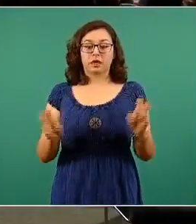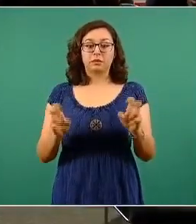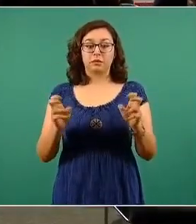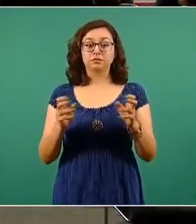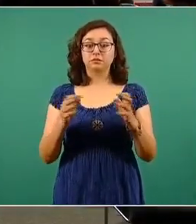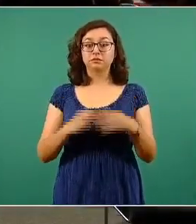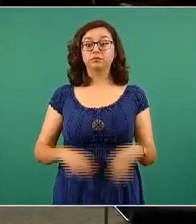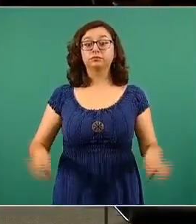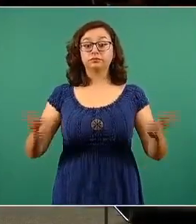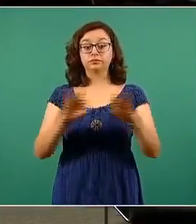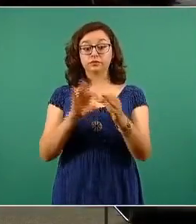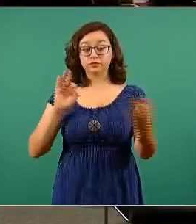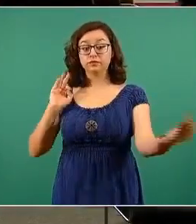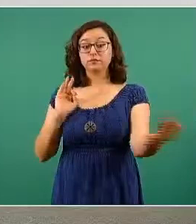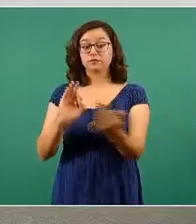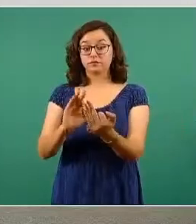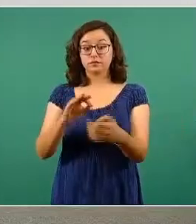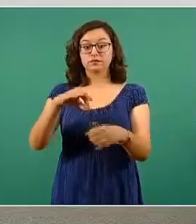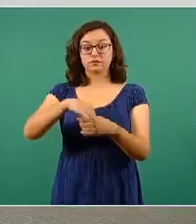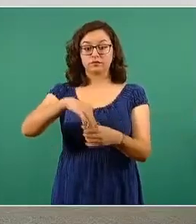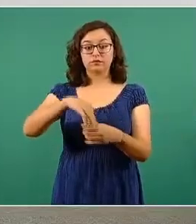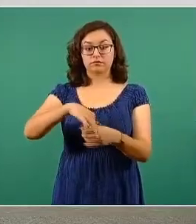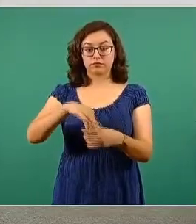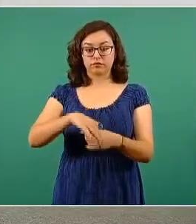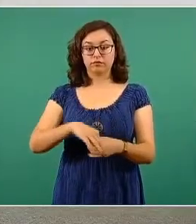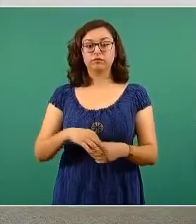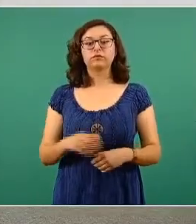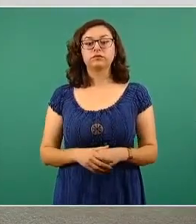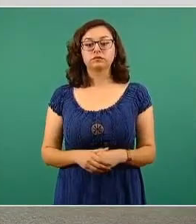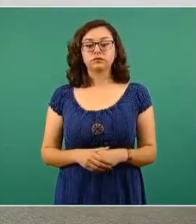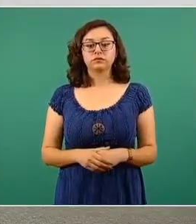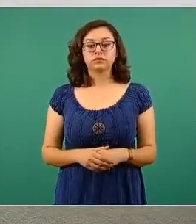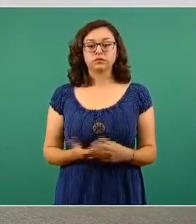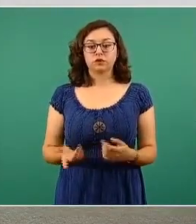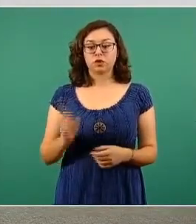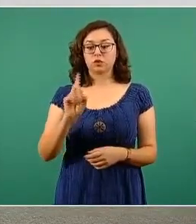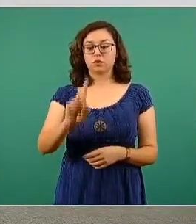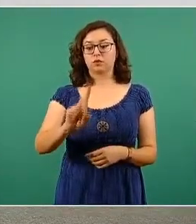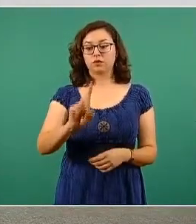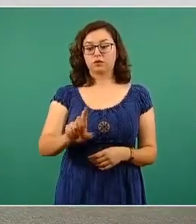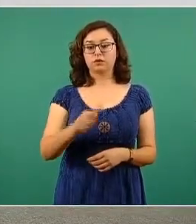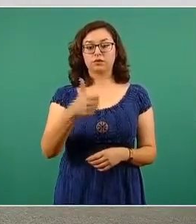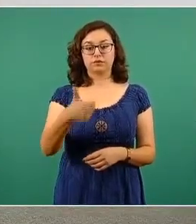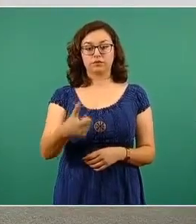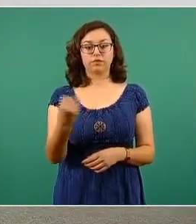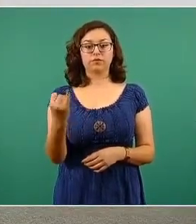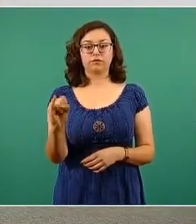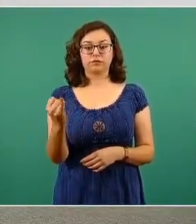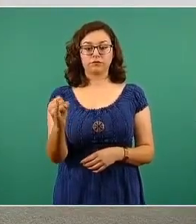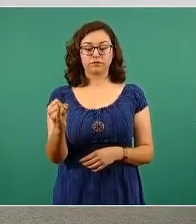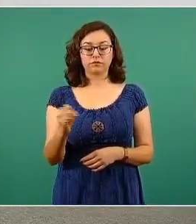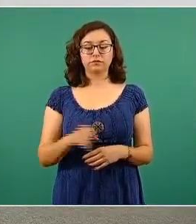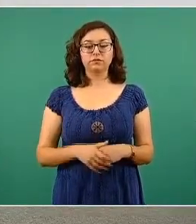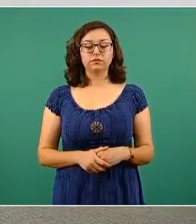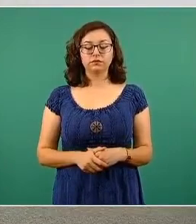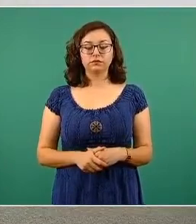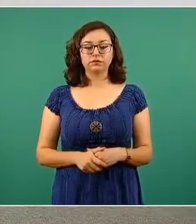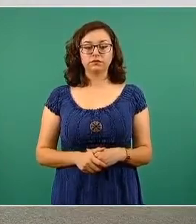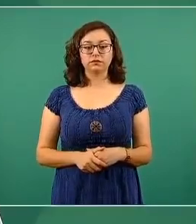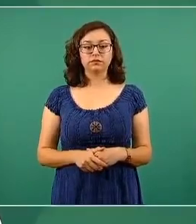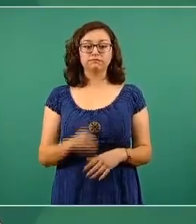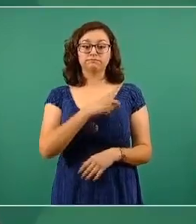estamos a días, ¿no?, que se lleve a cabo esta jornada electoral del próximo domingo 6 de junio. Es